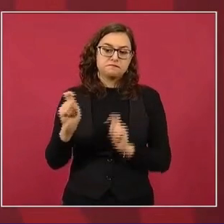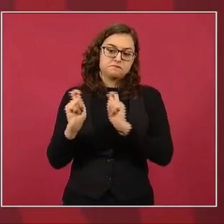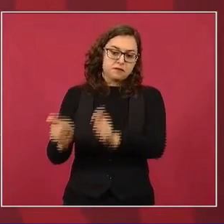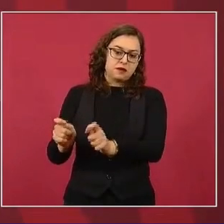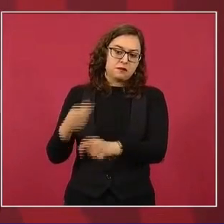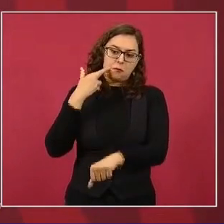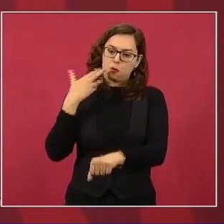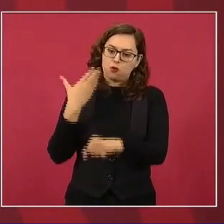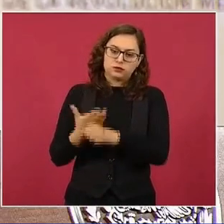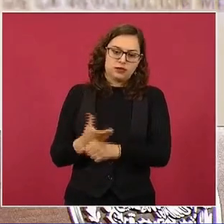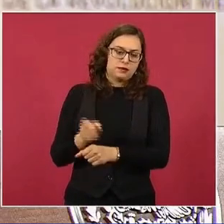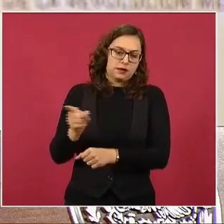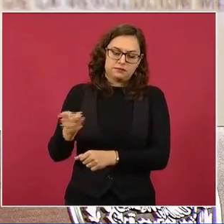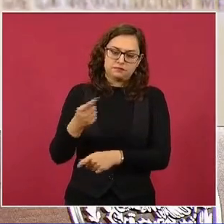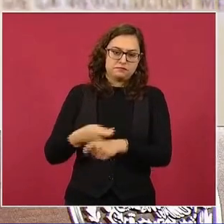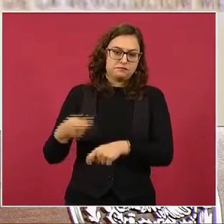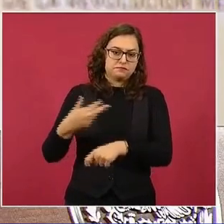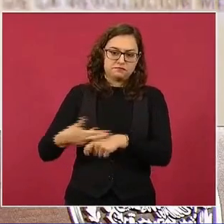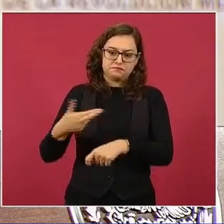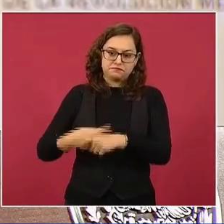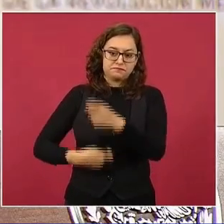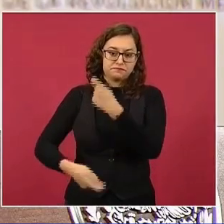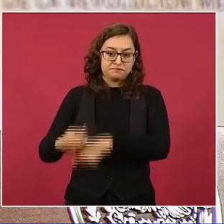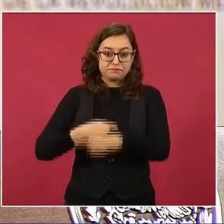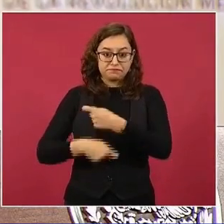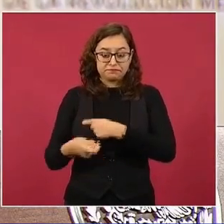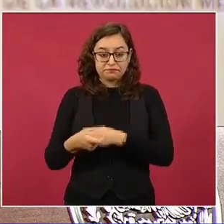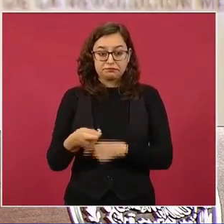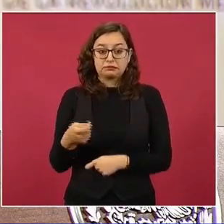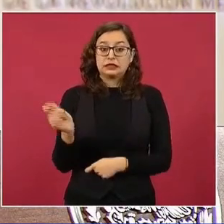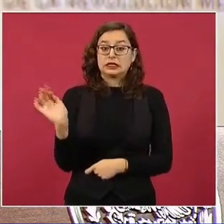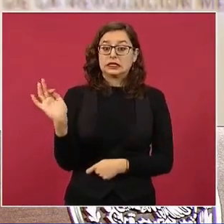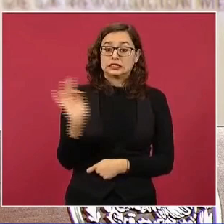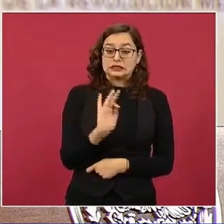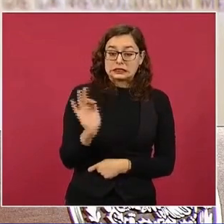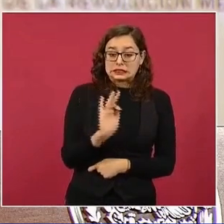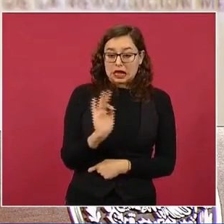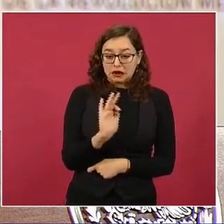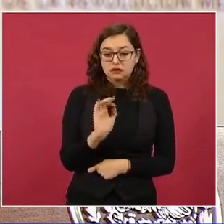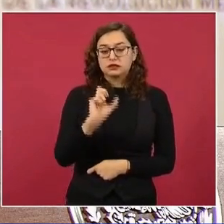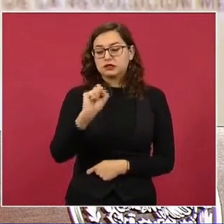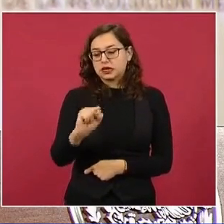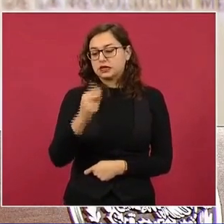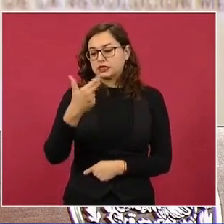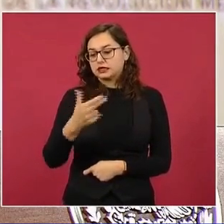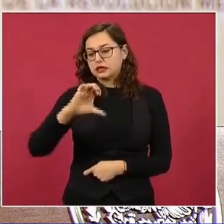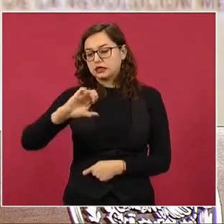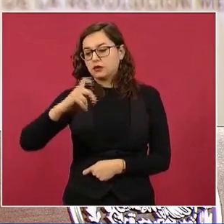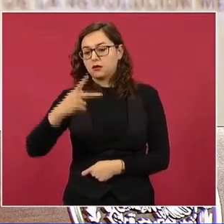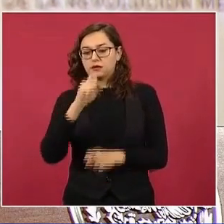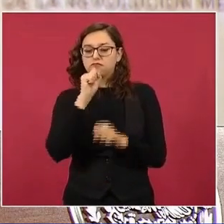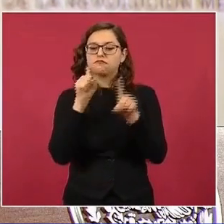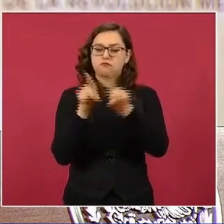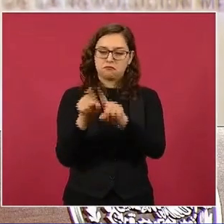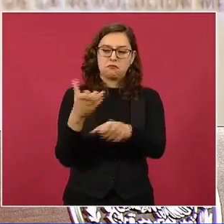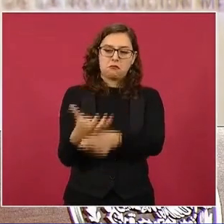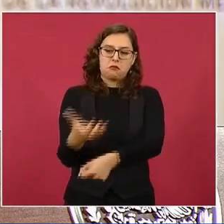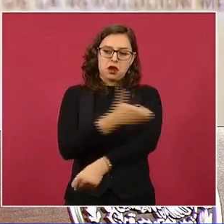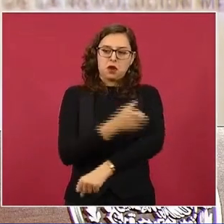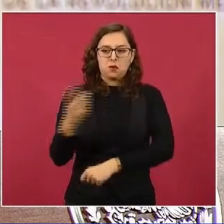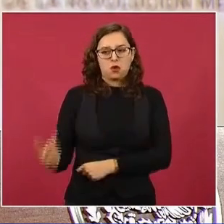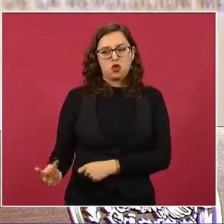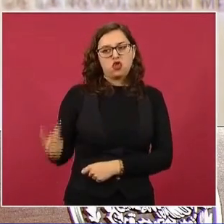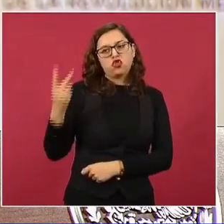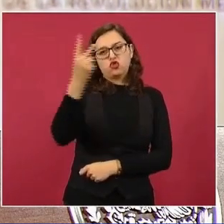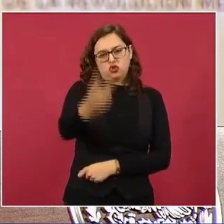la negociación, y si se necesita alguien de Hacienda, pero básicamente es